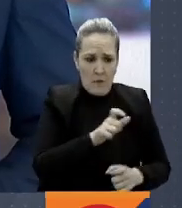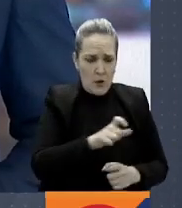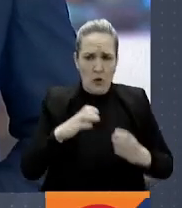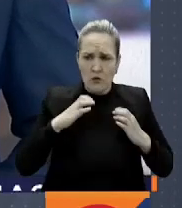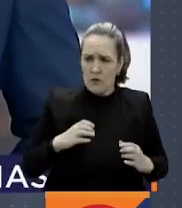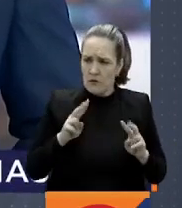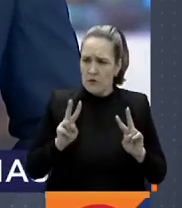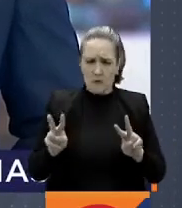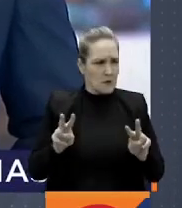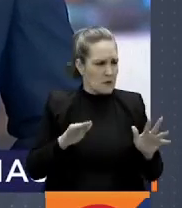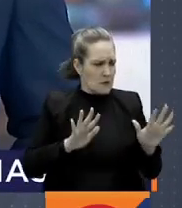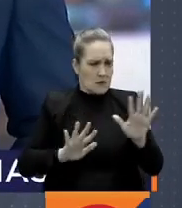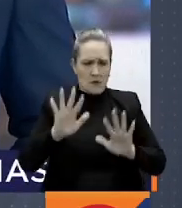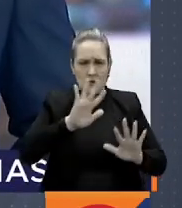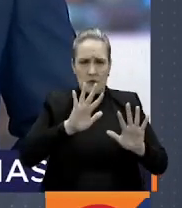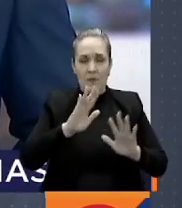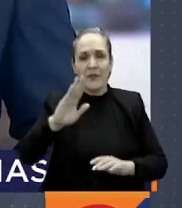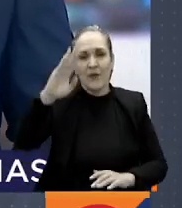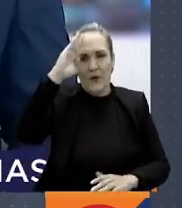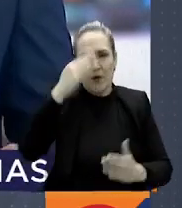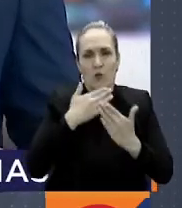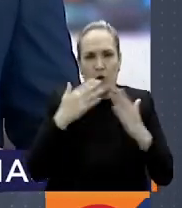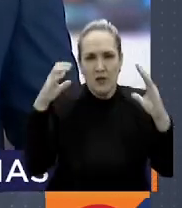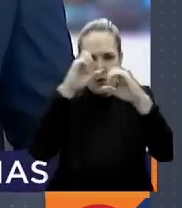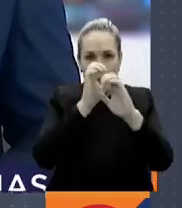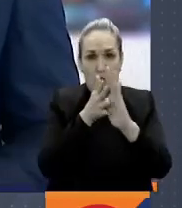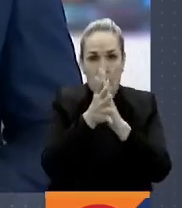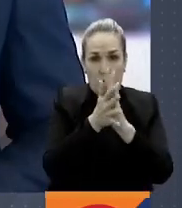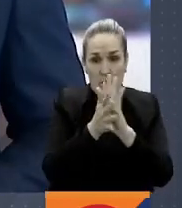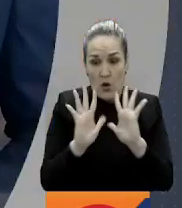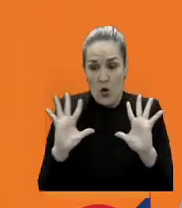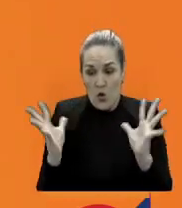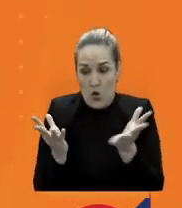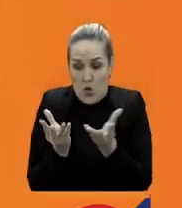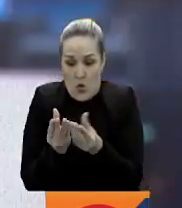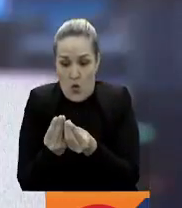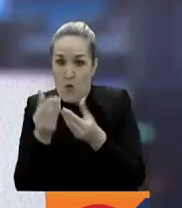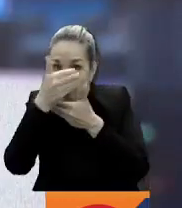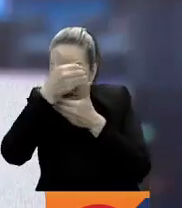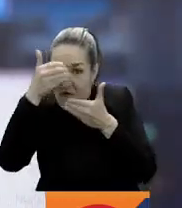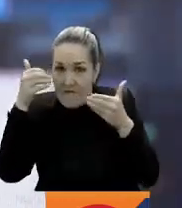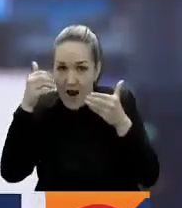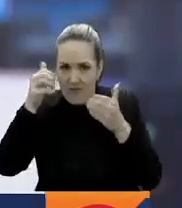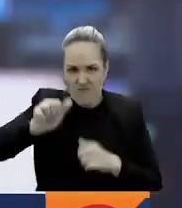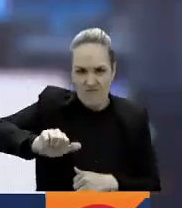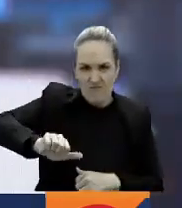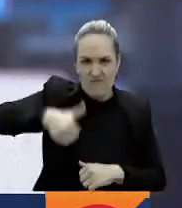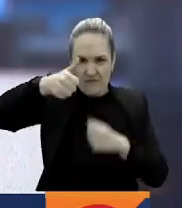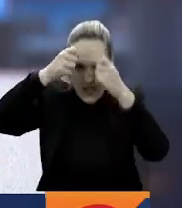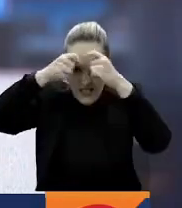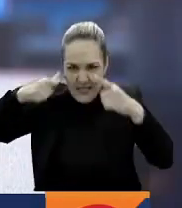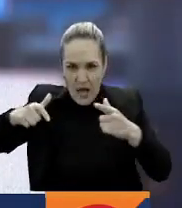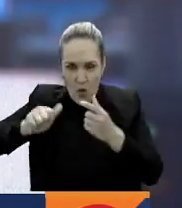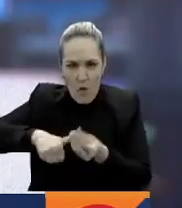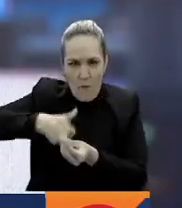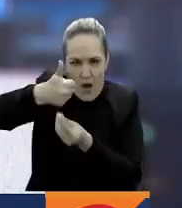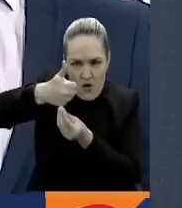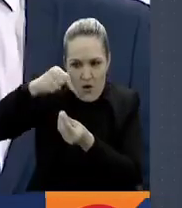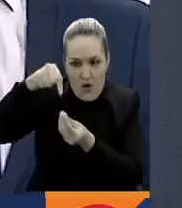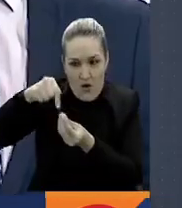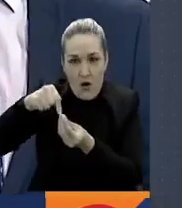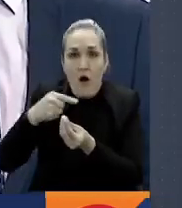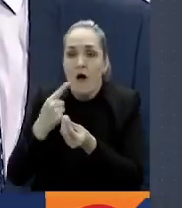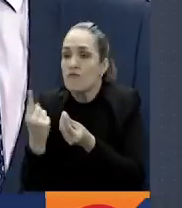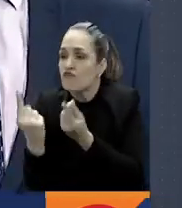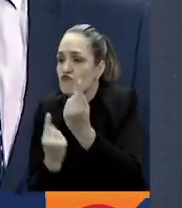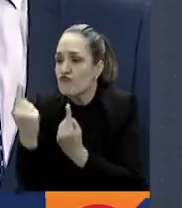noches. Hola Damaris, televidentes, muy buenas noches. El grupo guerrillero anunció la noticia con los integrantes de esa disidencia que, como ya lo decía